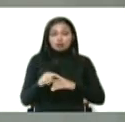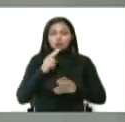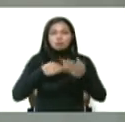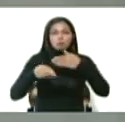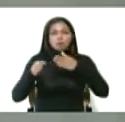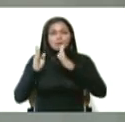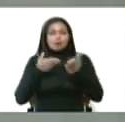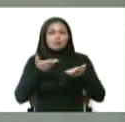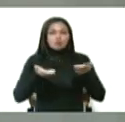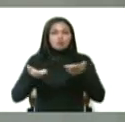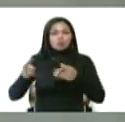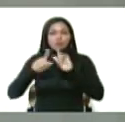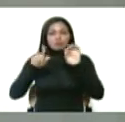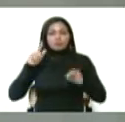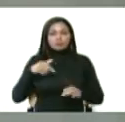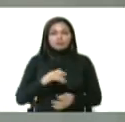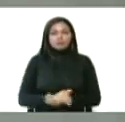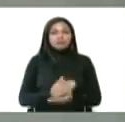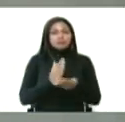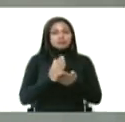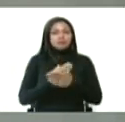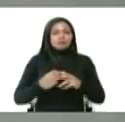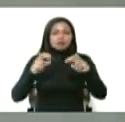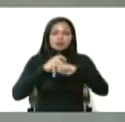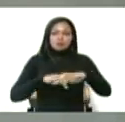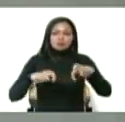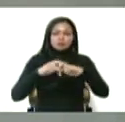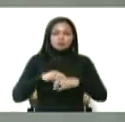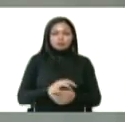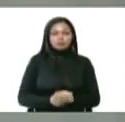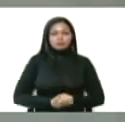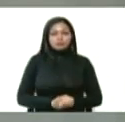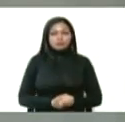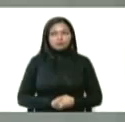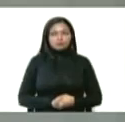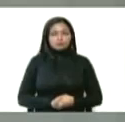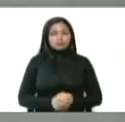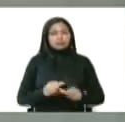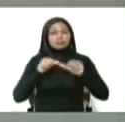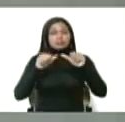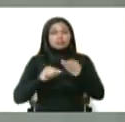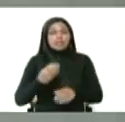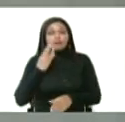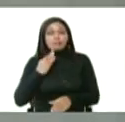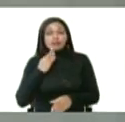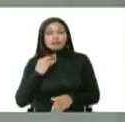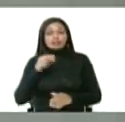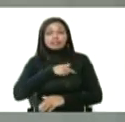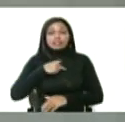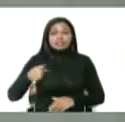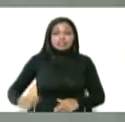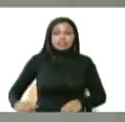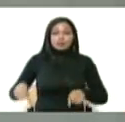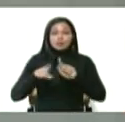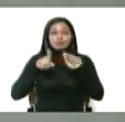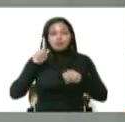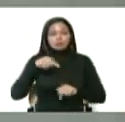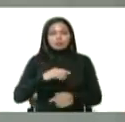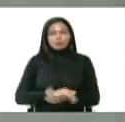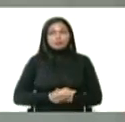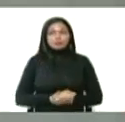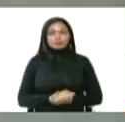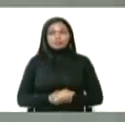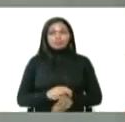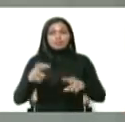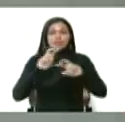un protocolo que está siempre en revisión. Siguiendo la experiencia de China, el protocolo de China se